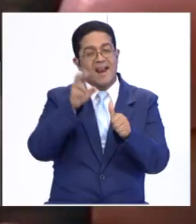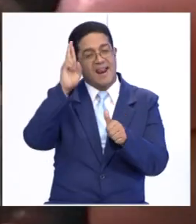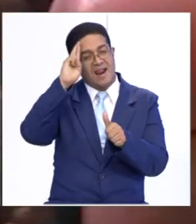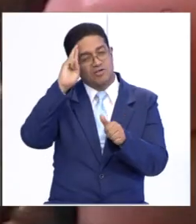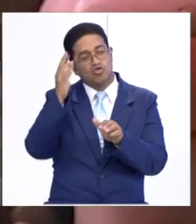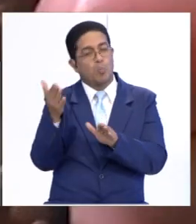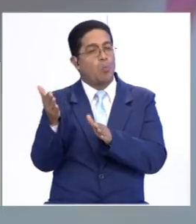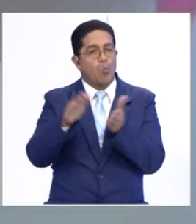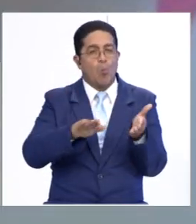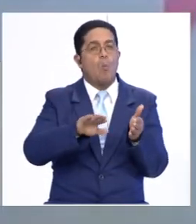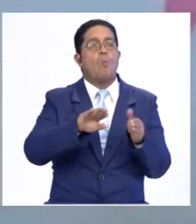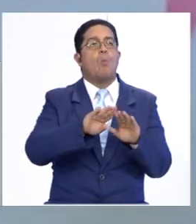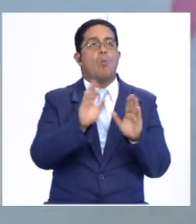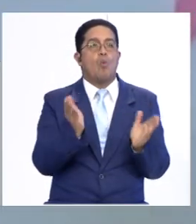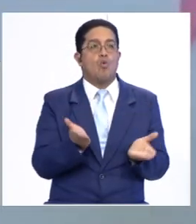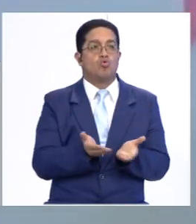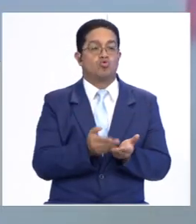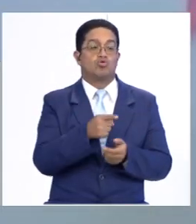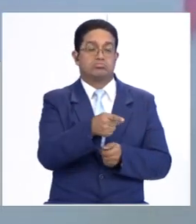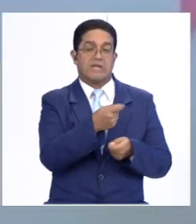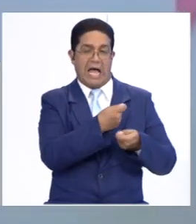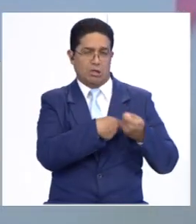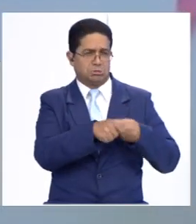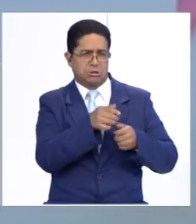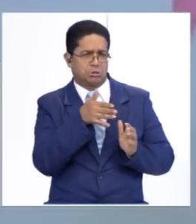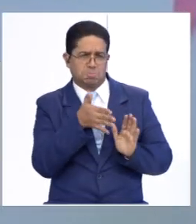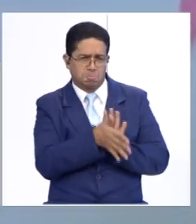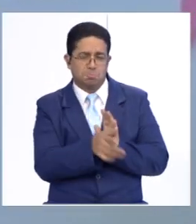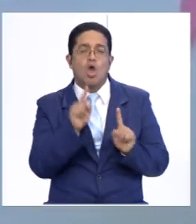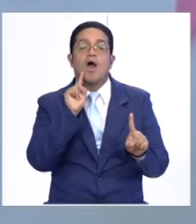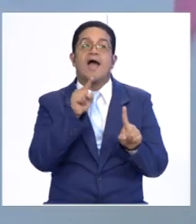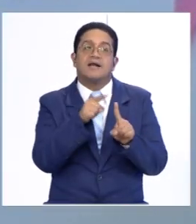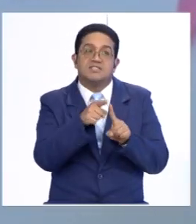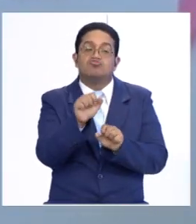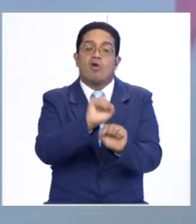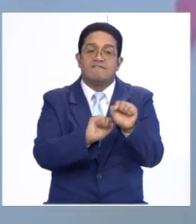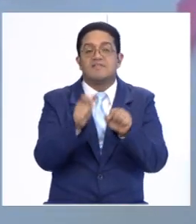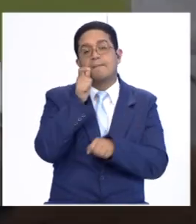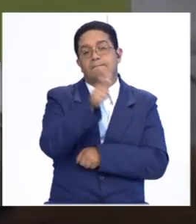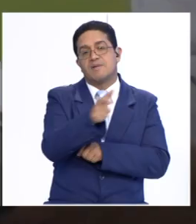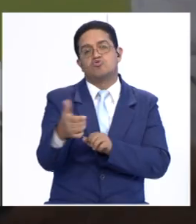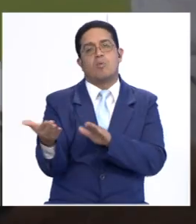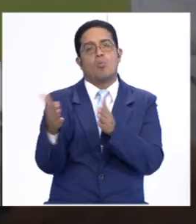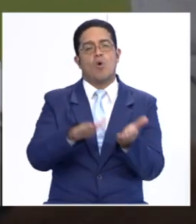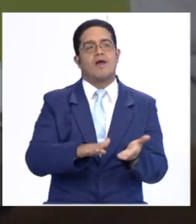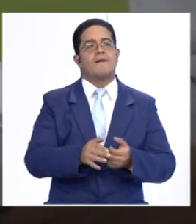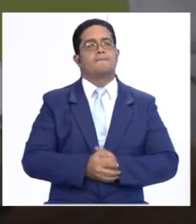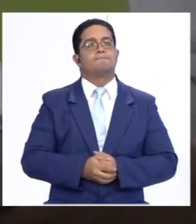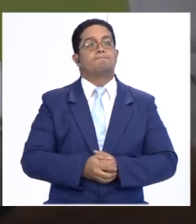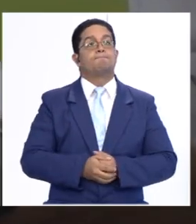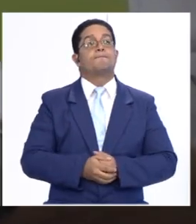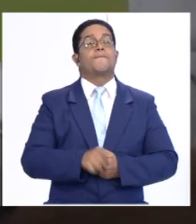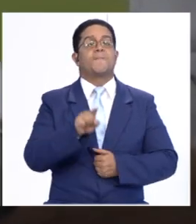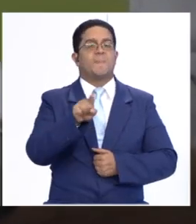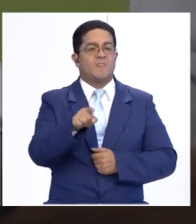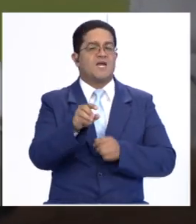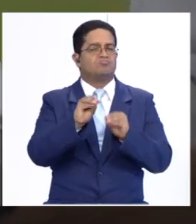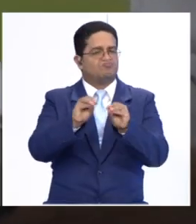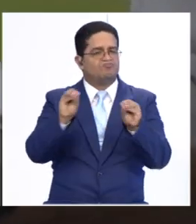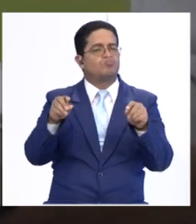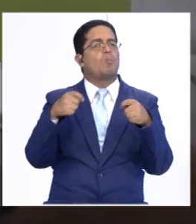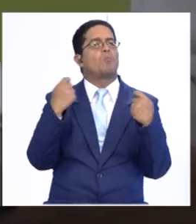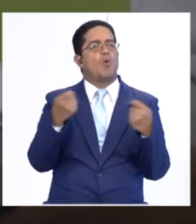que desde la sociedad el objetivo es lograr disminuir la tasa de mortalidad de esta afección, promoviendo la salud femenina,